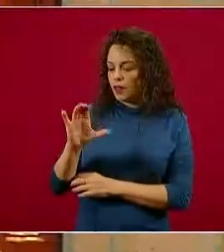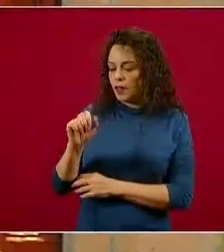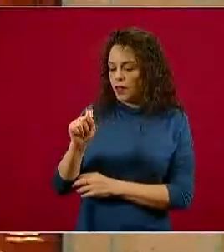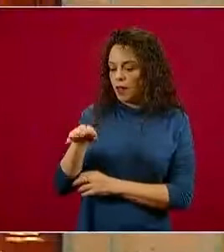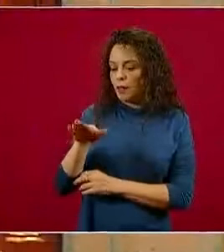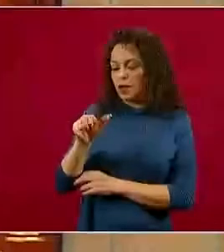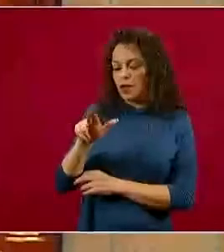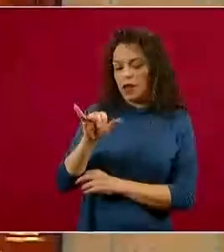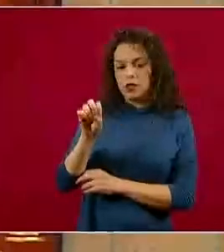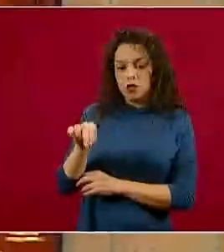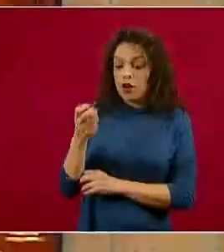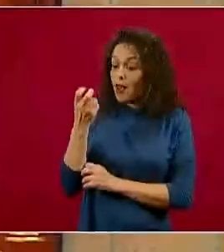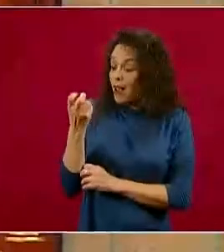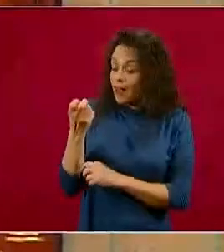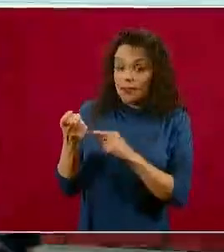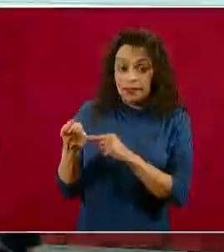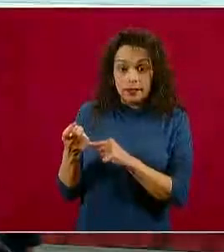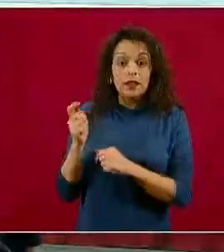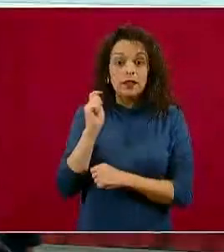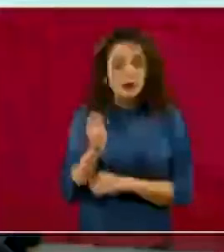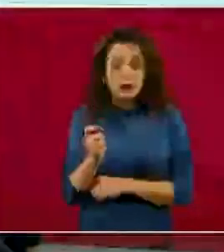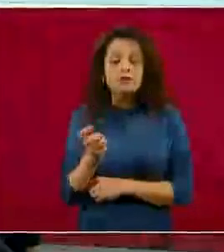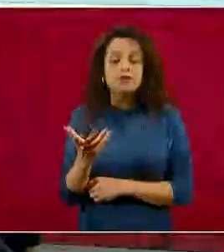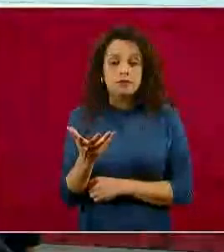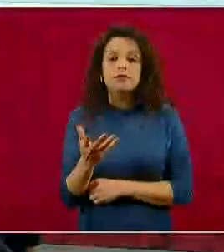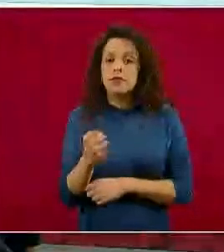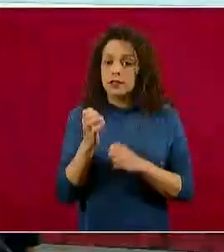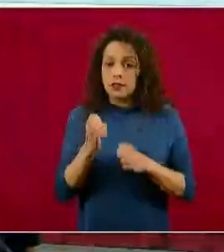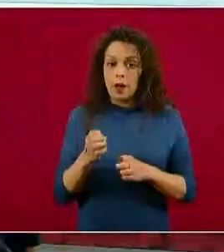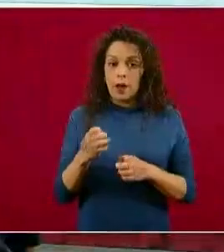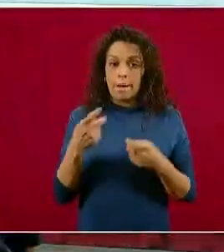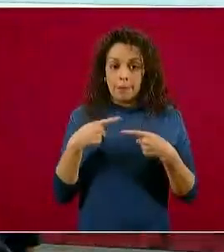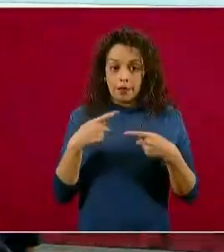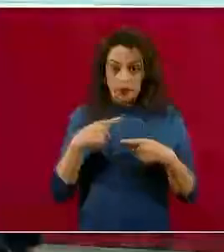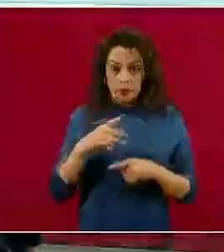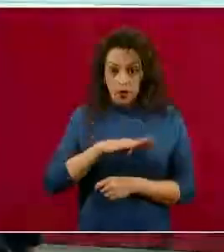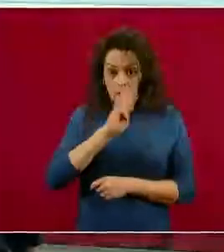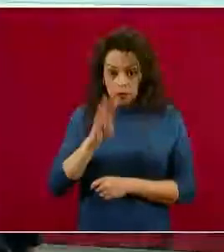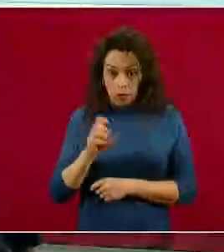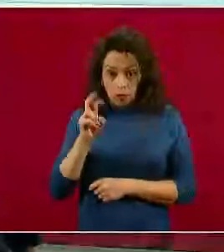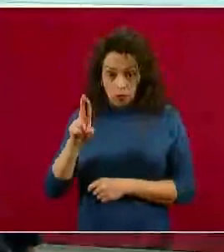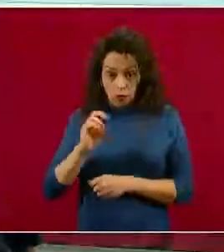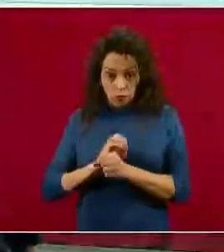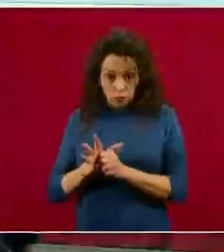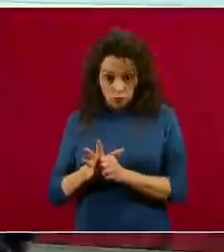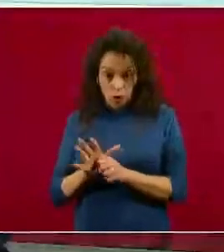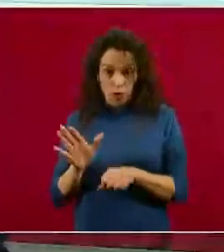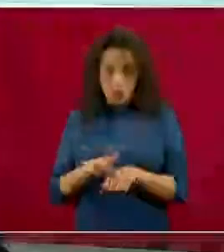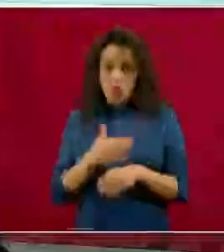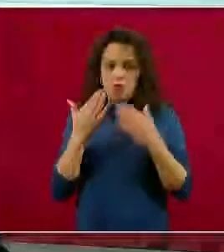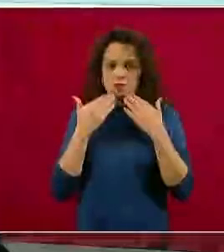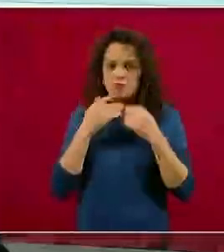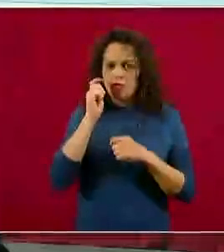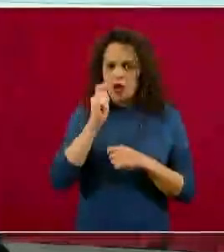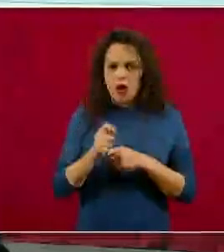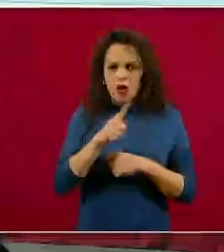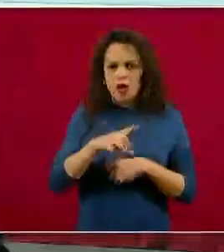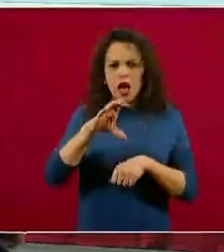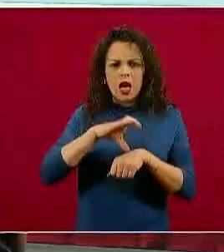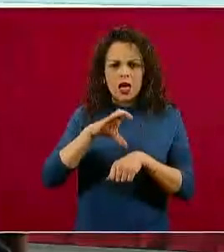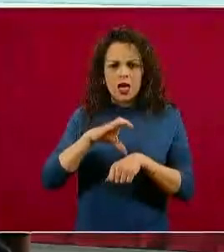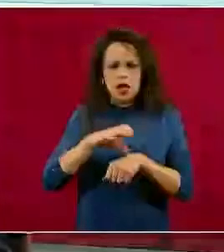dictaminación es que se convierten o en defunciones descartadas porque no cumplieron con los criterios clínico-epidemiológicos que